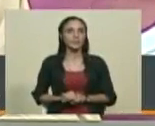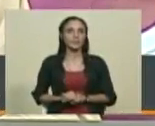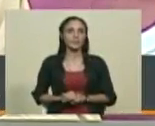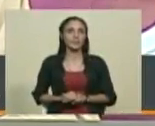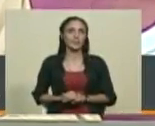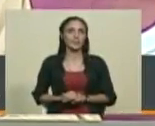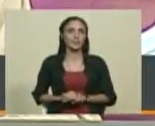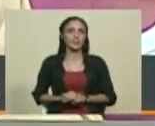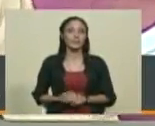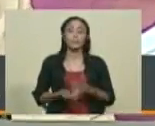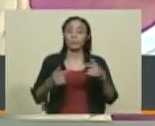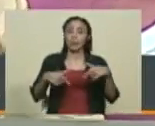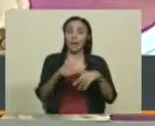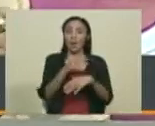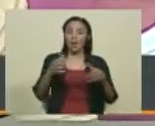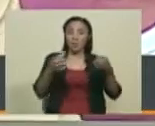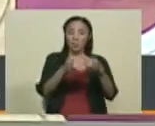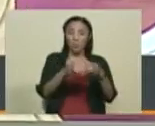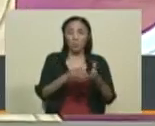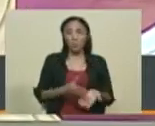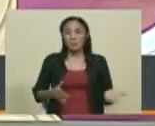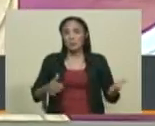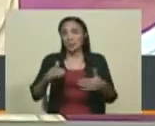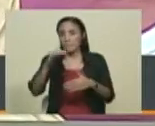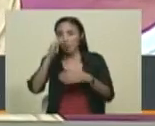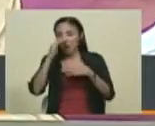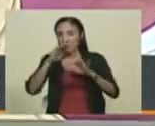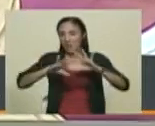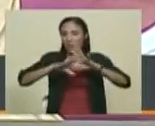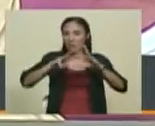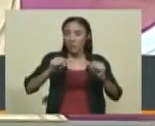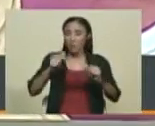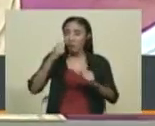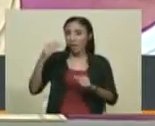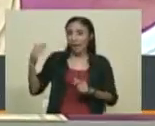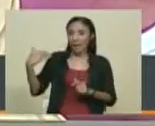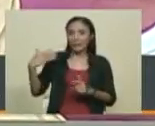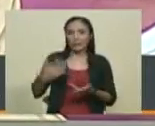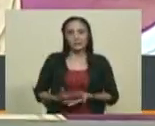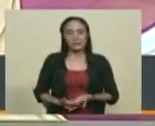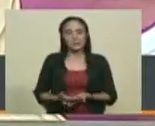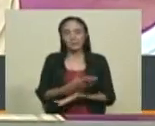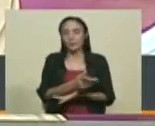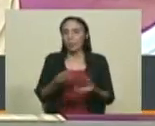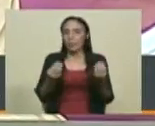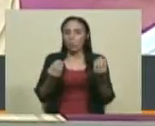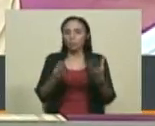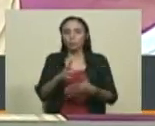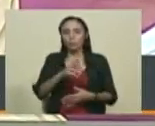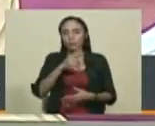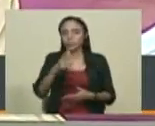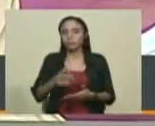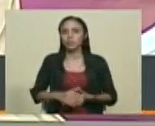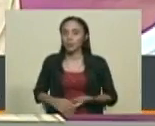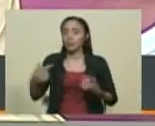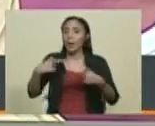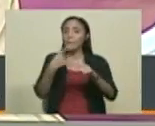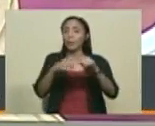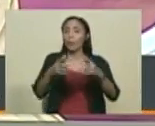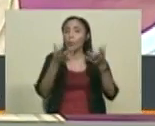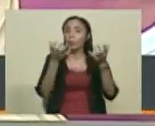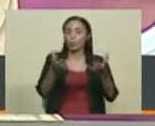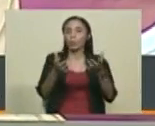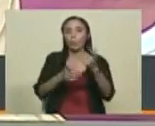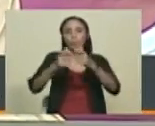de cómo las mafias fueron una excepción en PDVSA y cómo la gran mayoría de sus trabajadores y trabajadoras